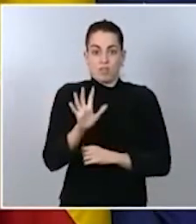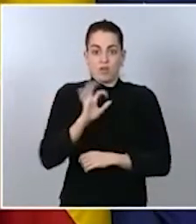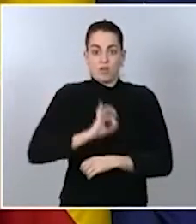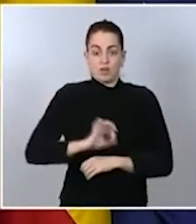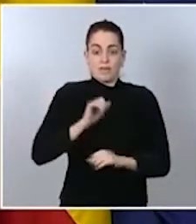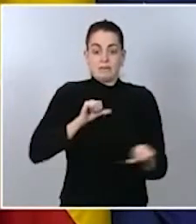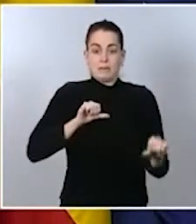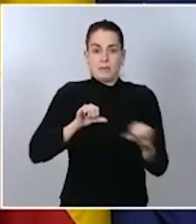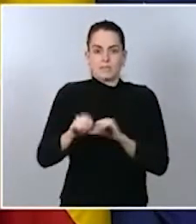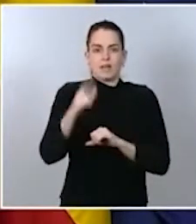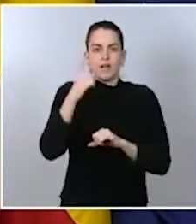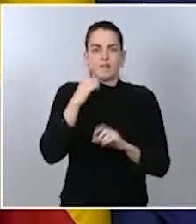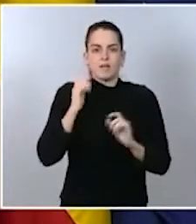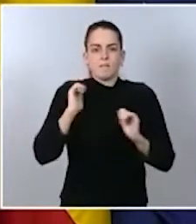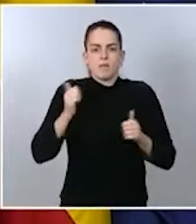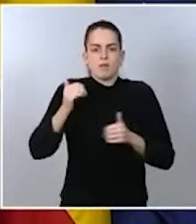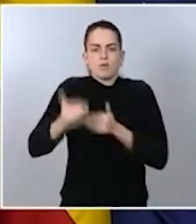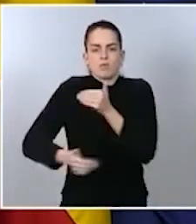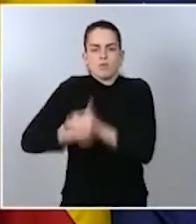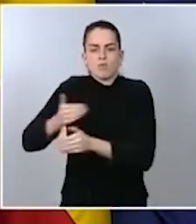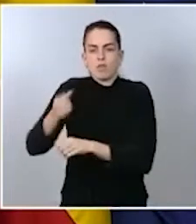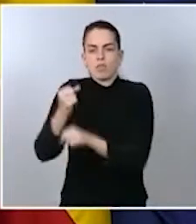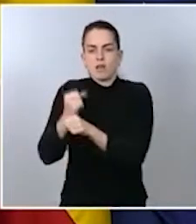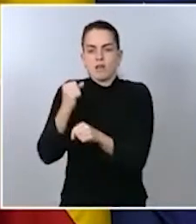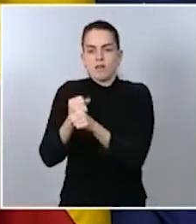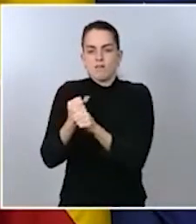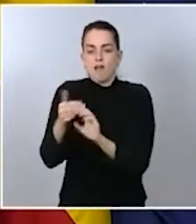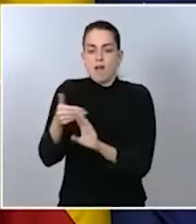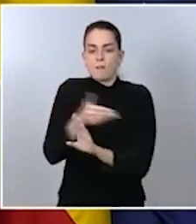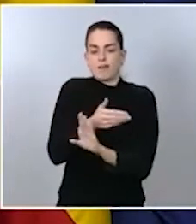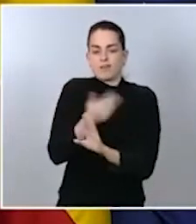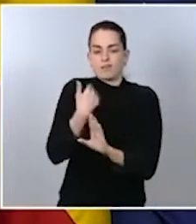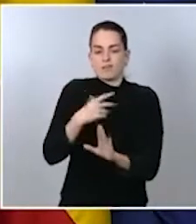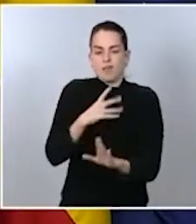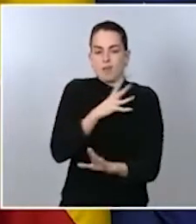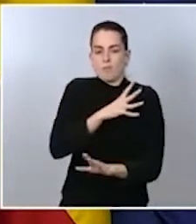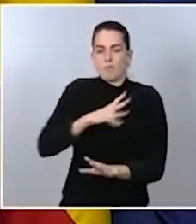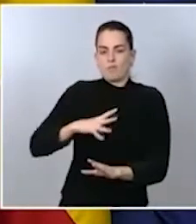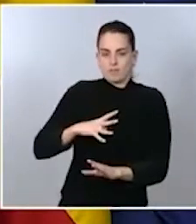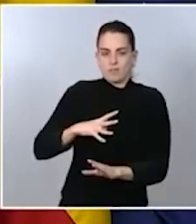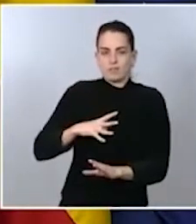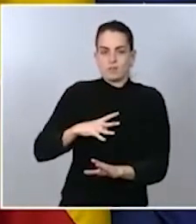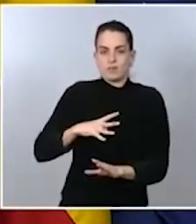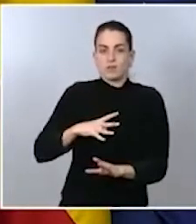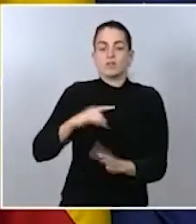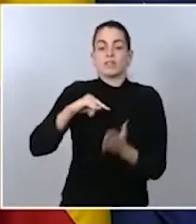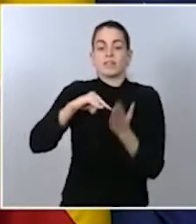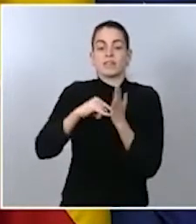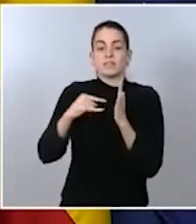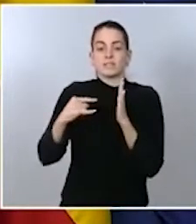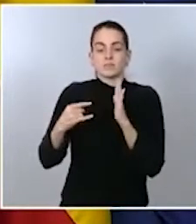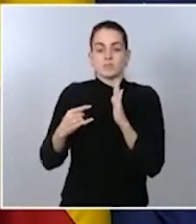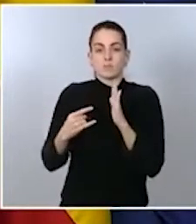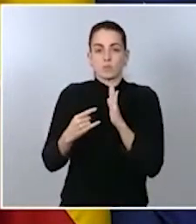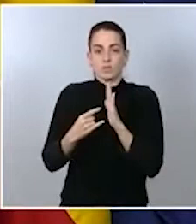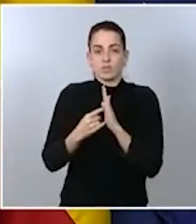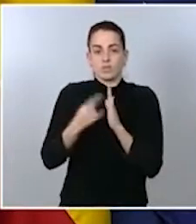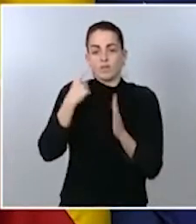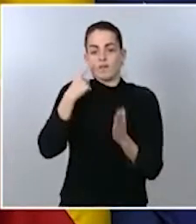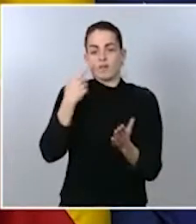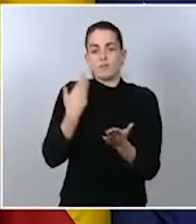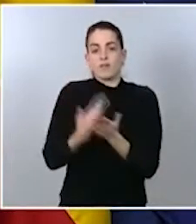permitieron entre otras cosas activar el dispositivo de vialidad invernal